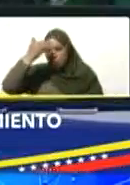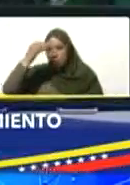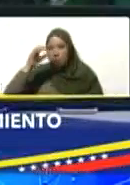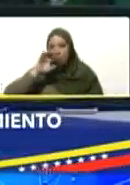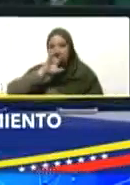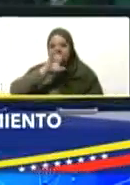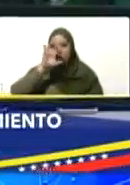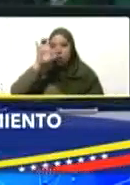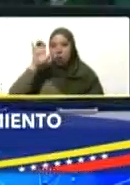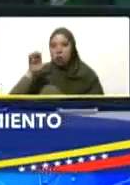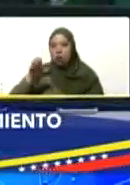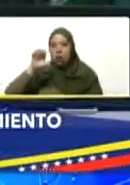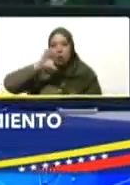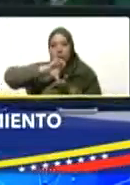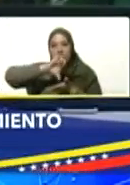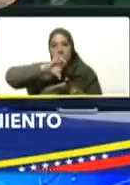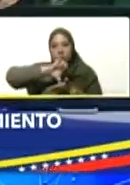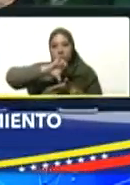árabes, de Irán,